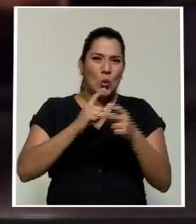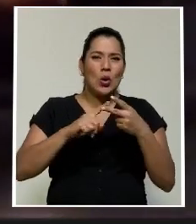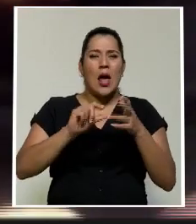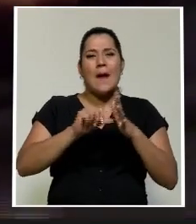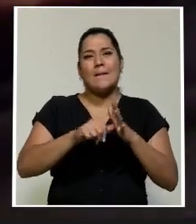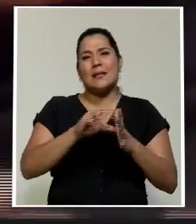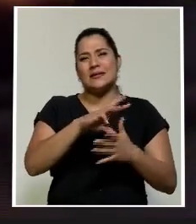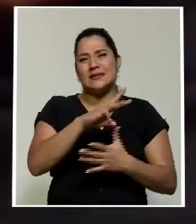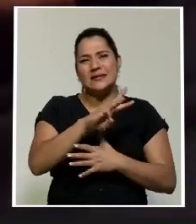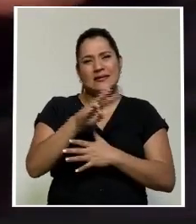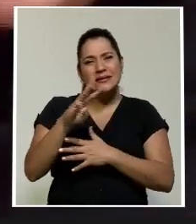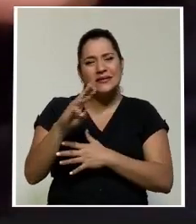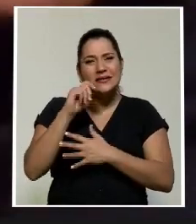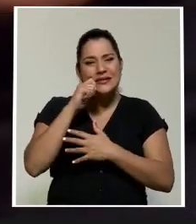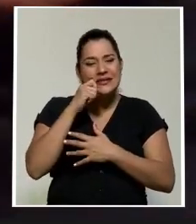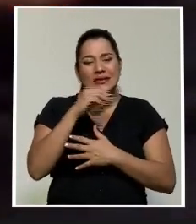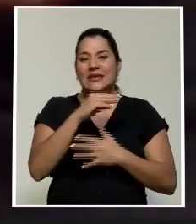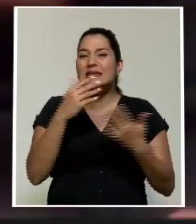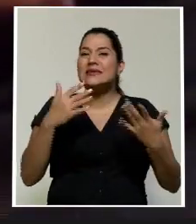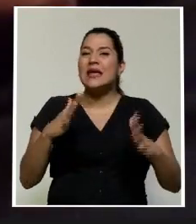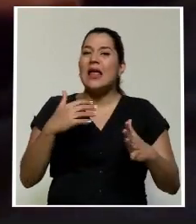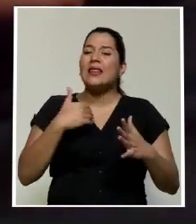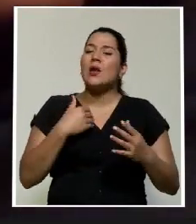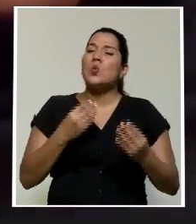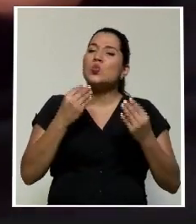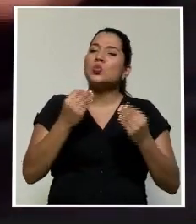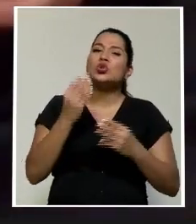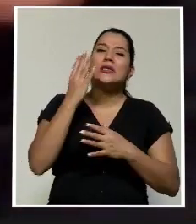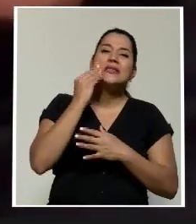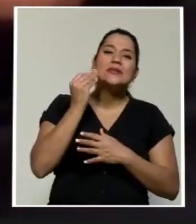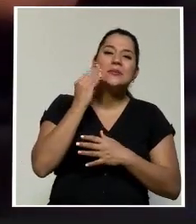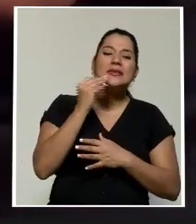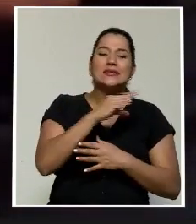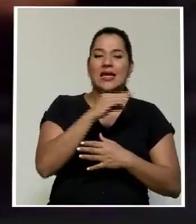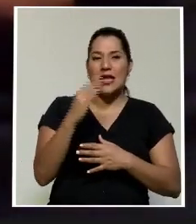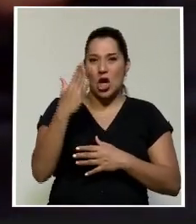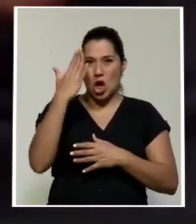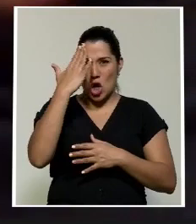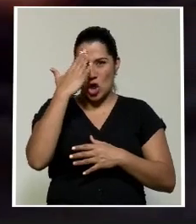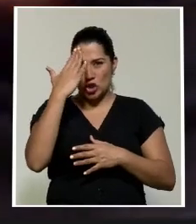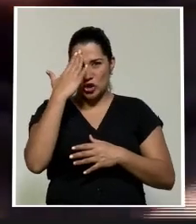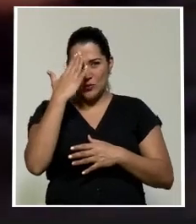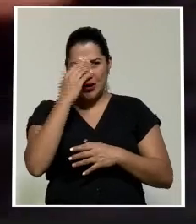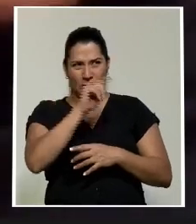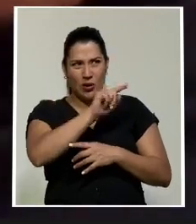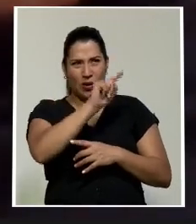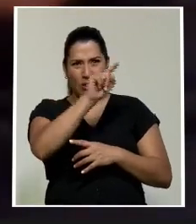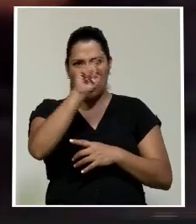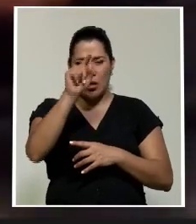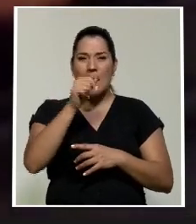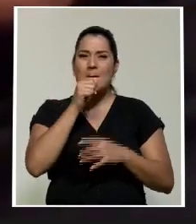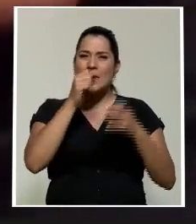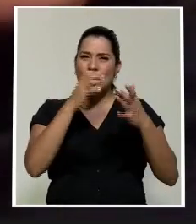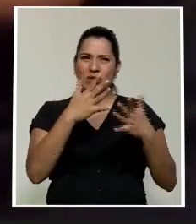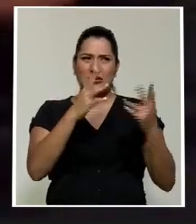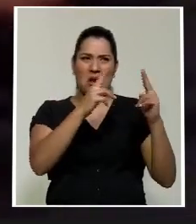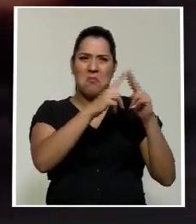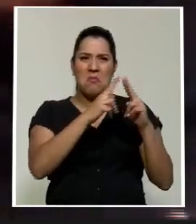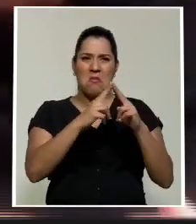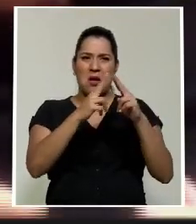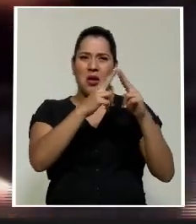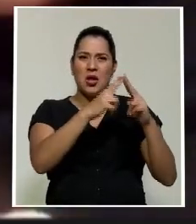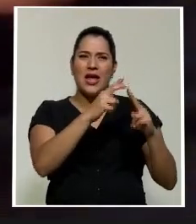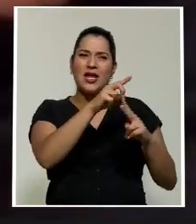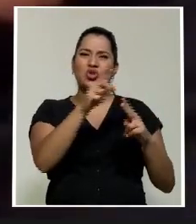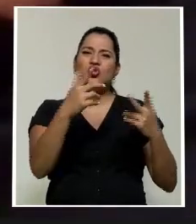encriptadas, y ya una experiencia y un conocimiento de esta red de periodistas de ICIJ que ya se conocen, que son periodistas